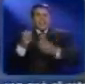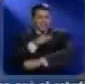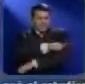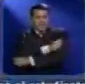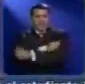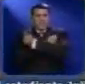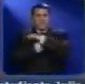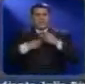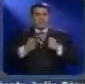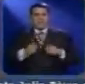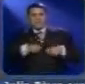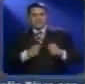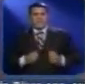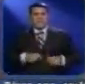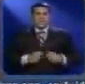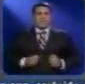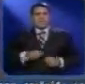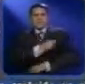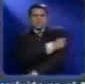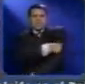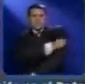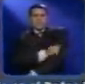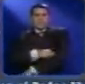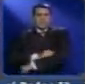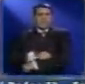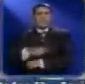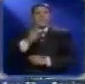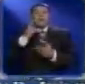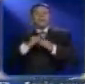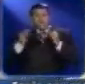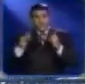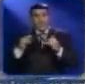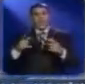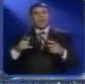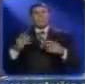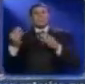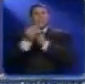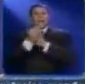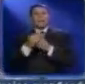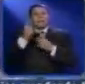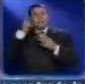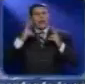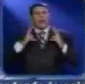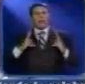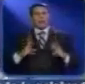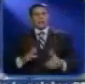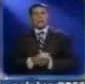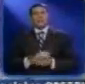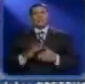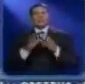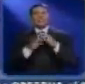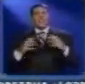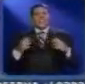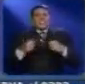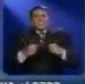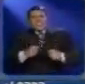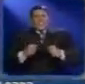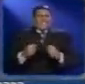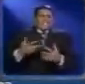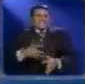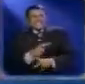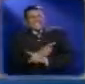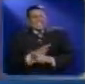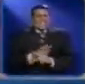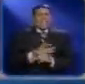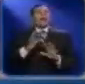desee. Aparte de ayudarnos a hidratar la piel, también es un tratamiento para relajarnos y liberar todo ese estrés que cargamos durante todo el año.